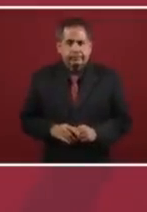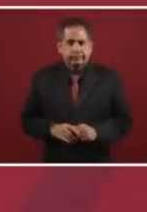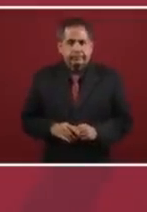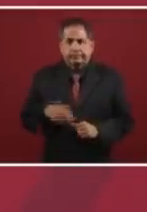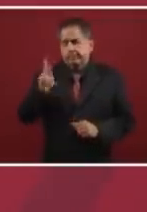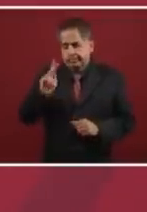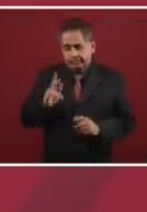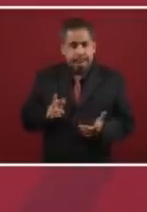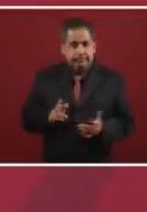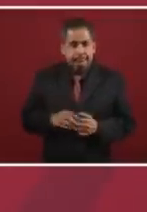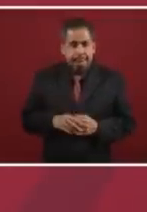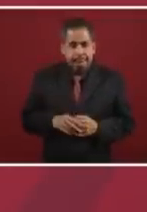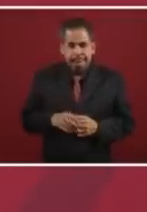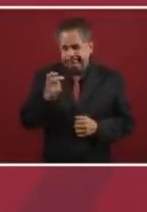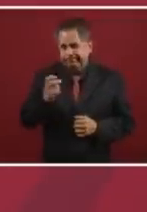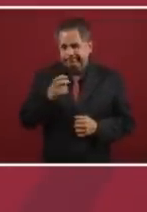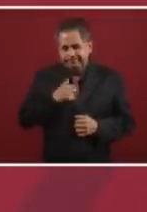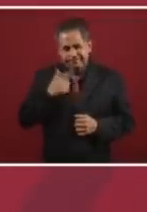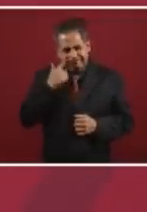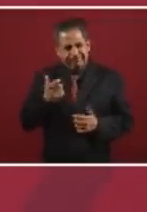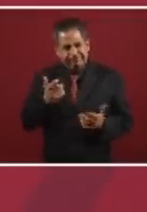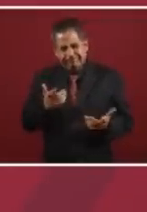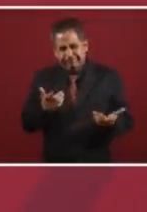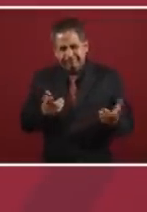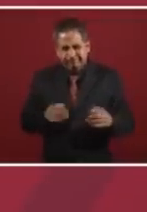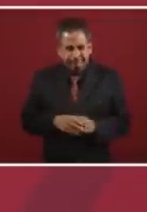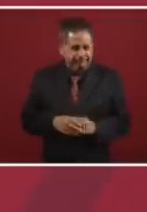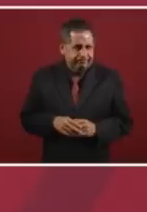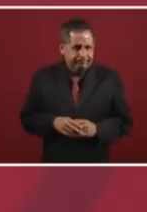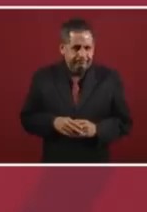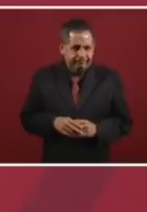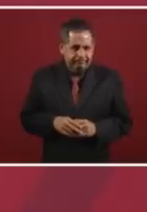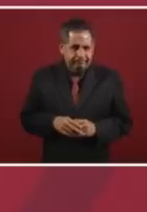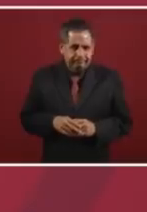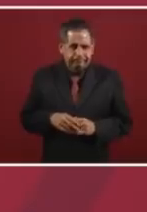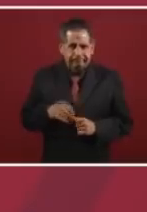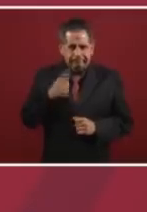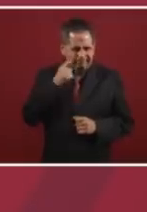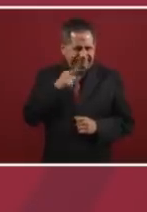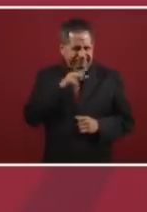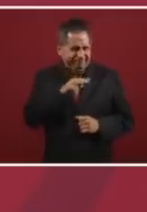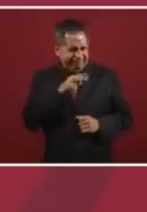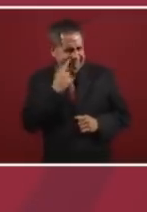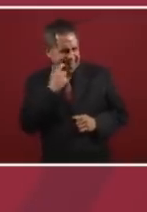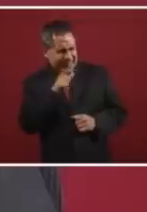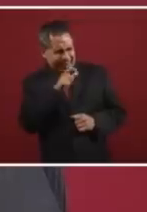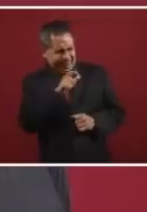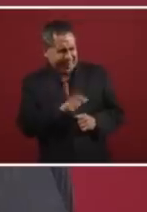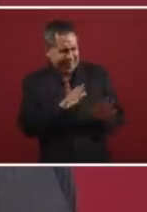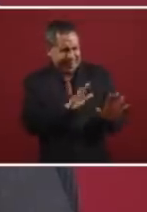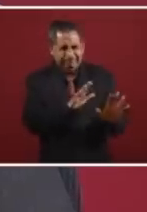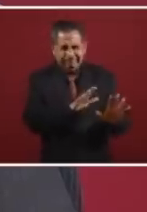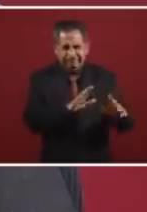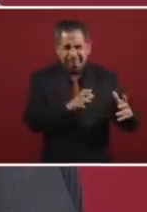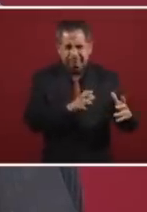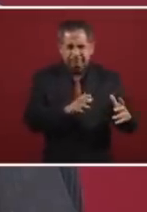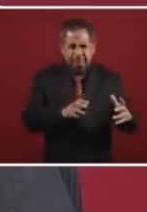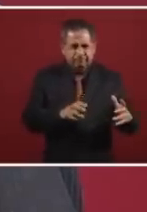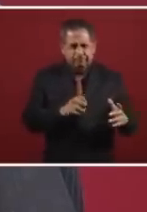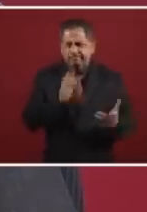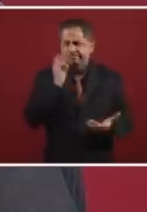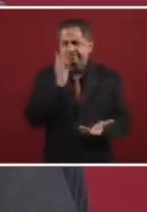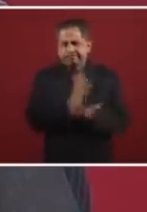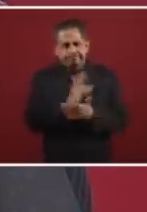pero son de esas cosas este que los pintan que los pintan muy bien porque